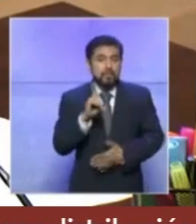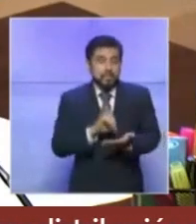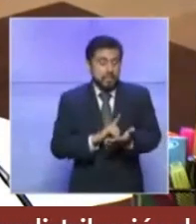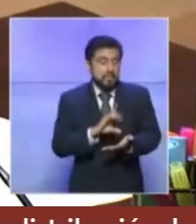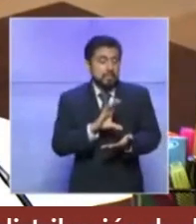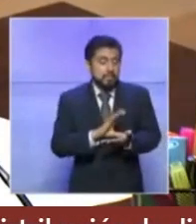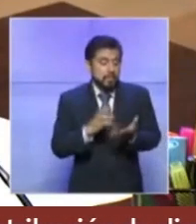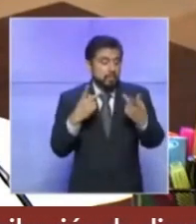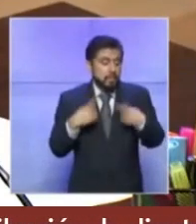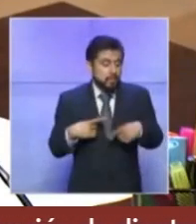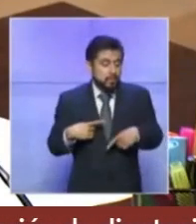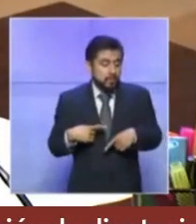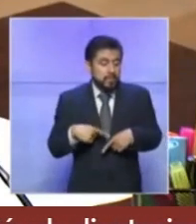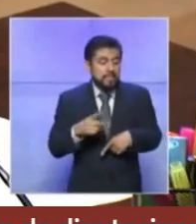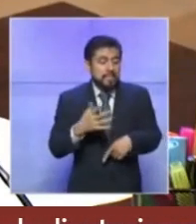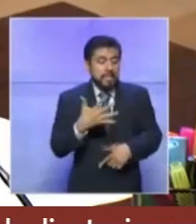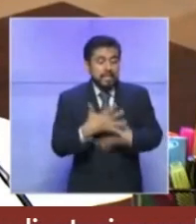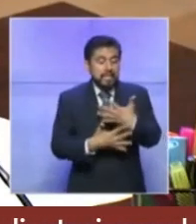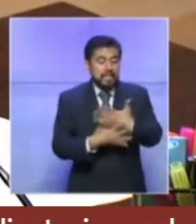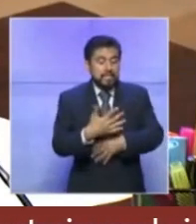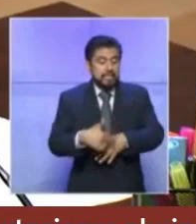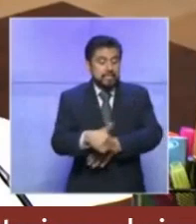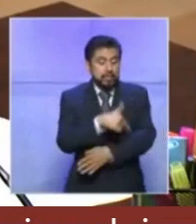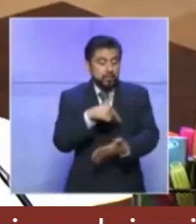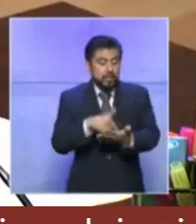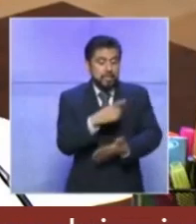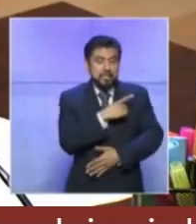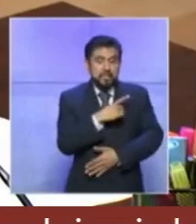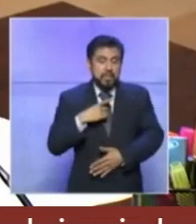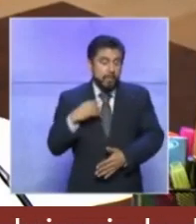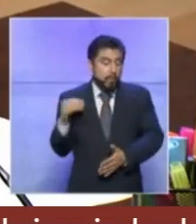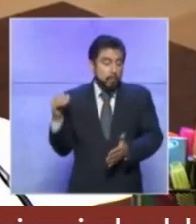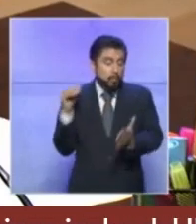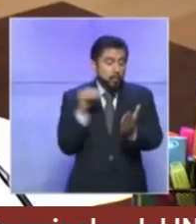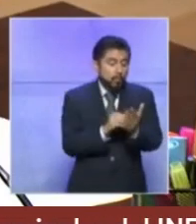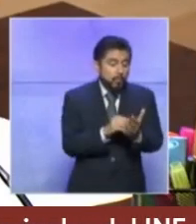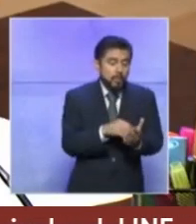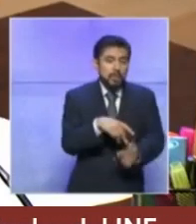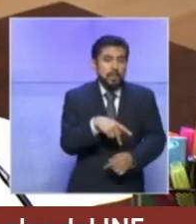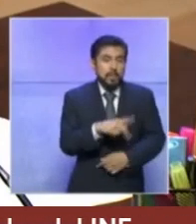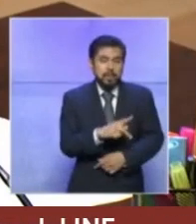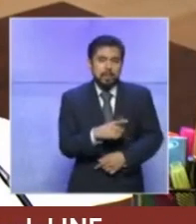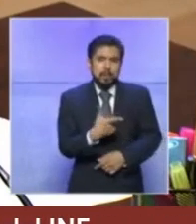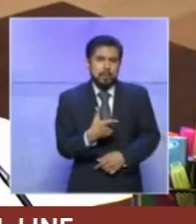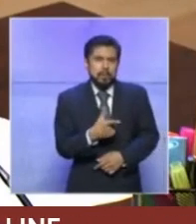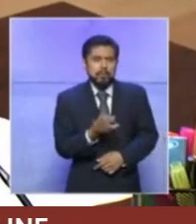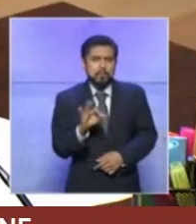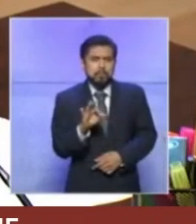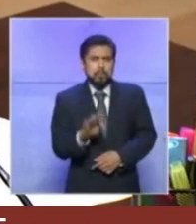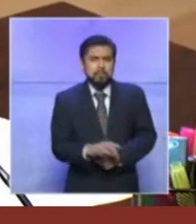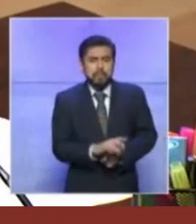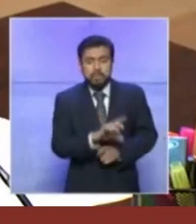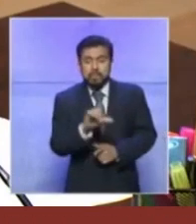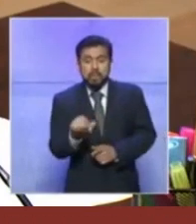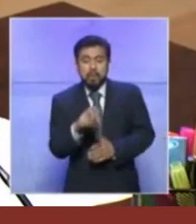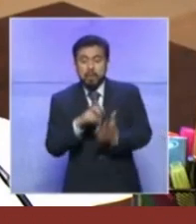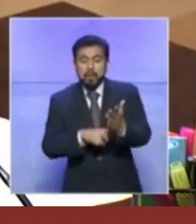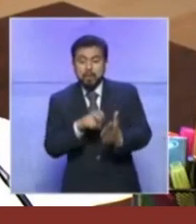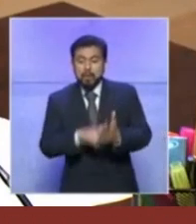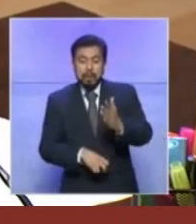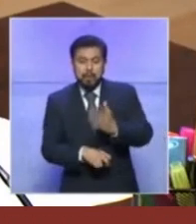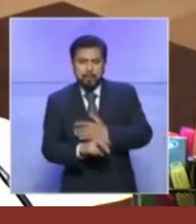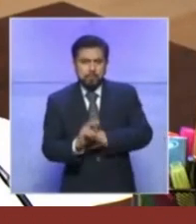de los primeros 15 lugares de la lista respectiva, sin que se haya previsto la posibilidad de realizar algún ajuste al momento